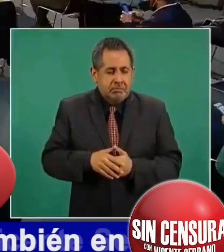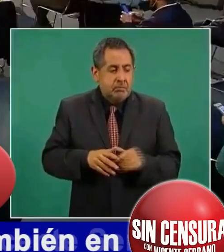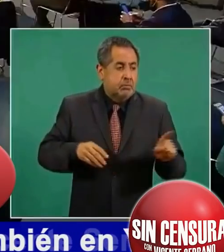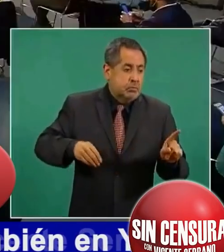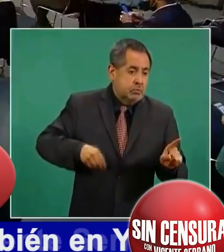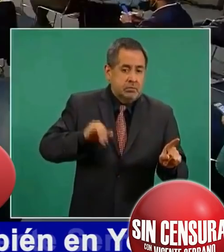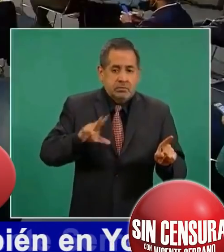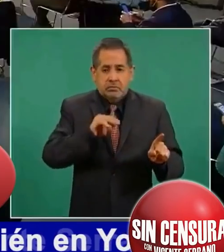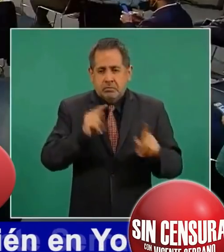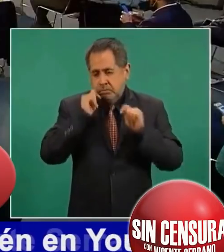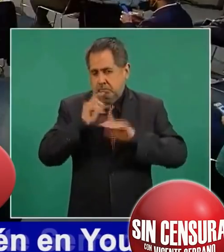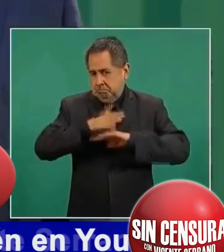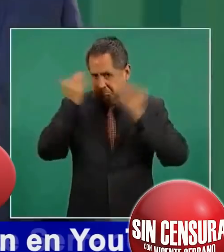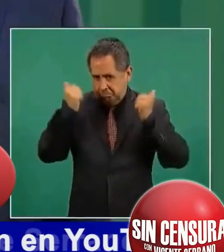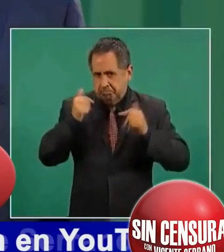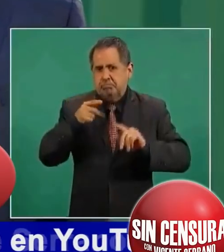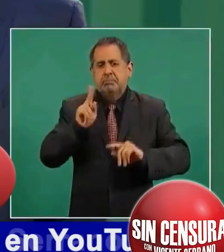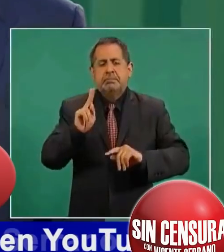pero